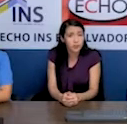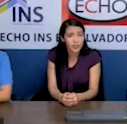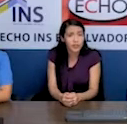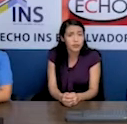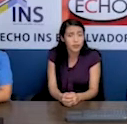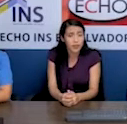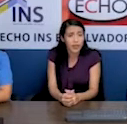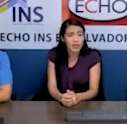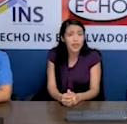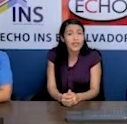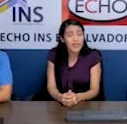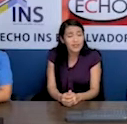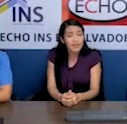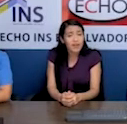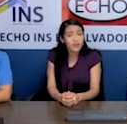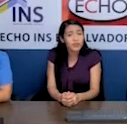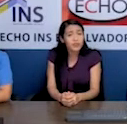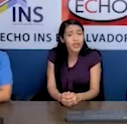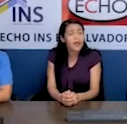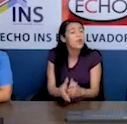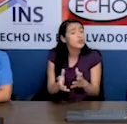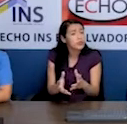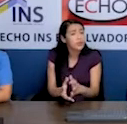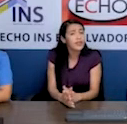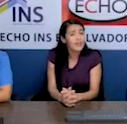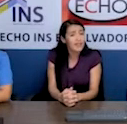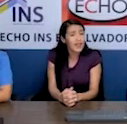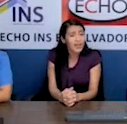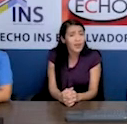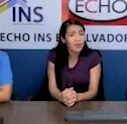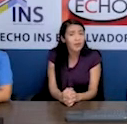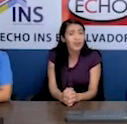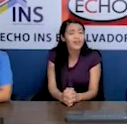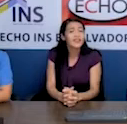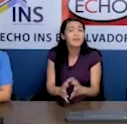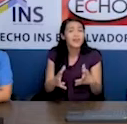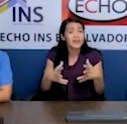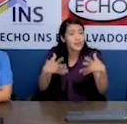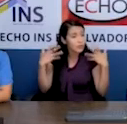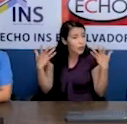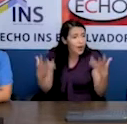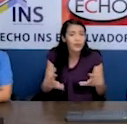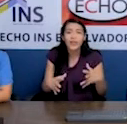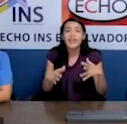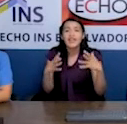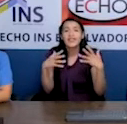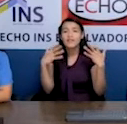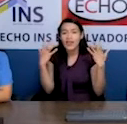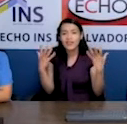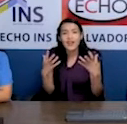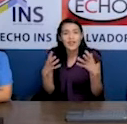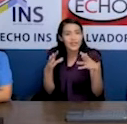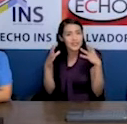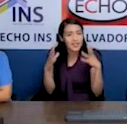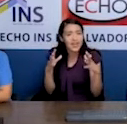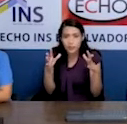algunos casos puede ser brusca. Y esta va a condicionar obstrucción de la vía aérea, por lo que va también a ser un cuadro en que